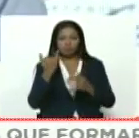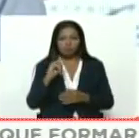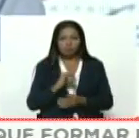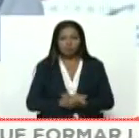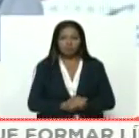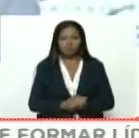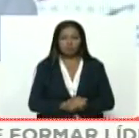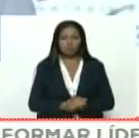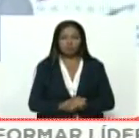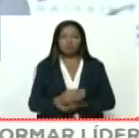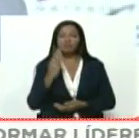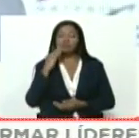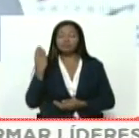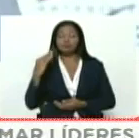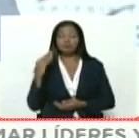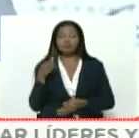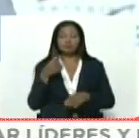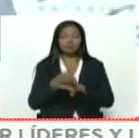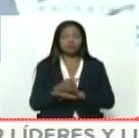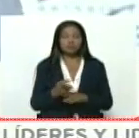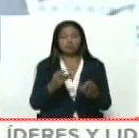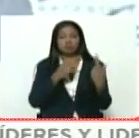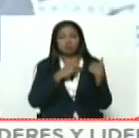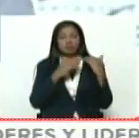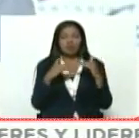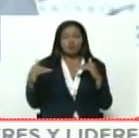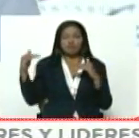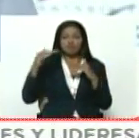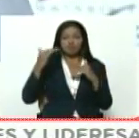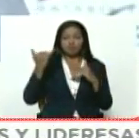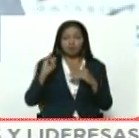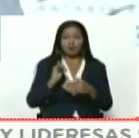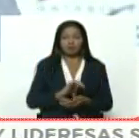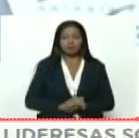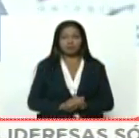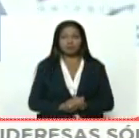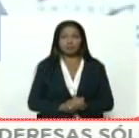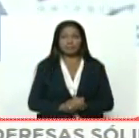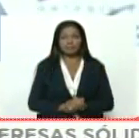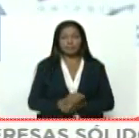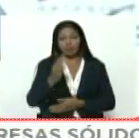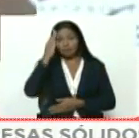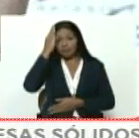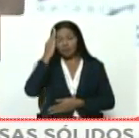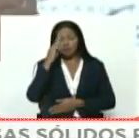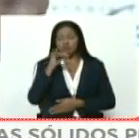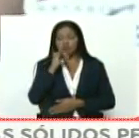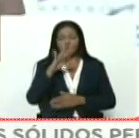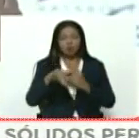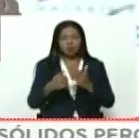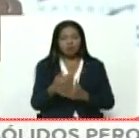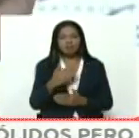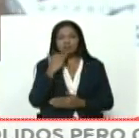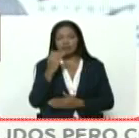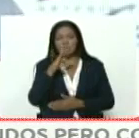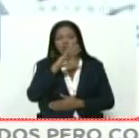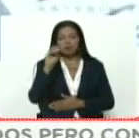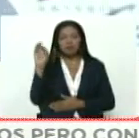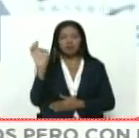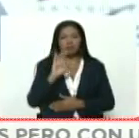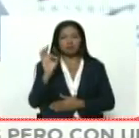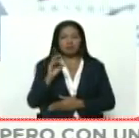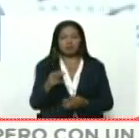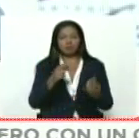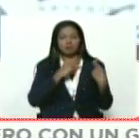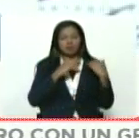las jóvenes que están en tareas de alto nivel, tenemos, Pedro nos informaba que cerca del 40% de los cargos